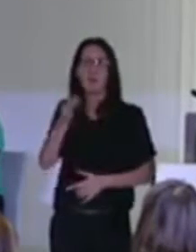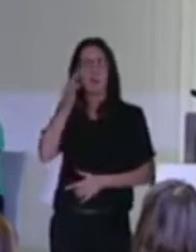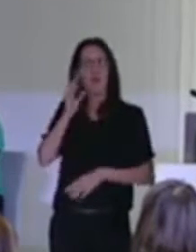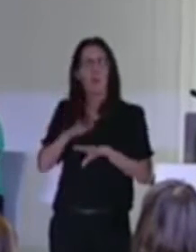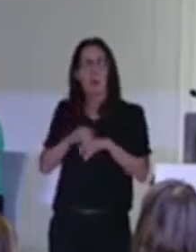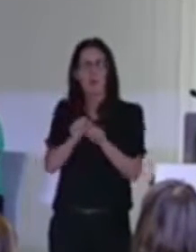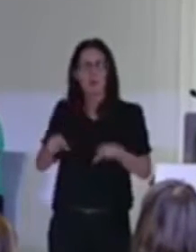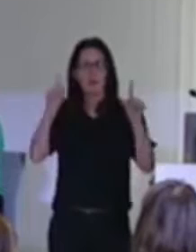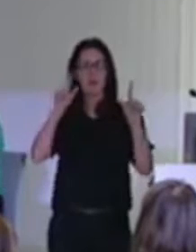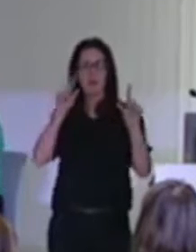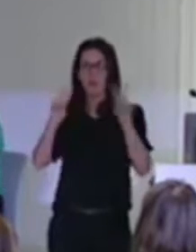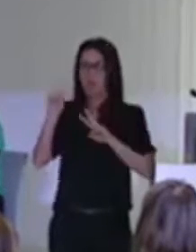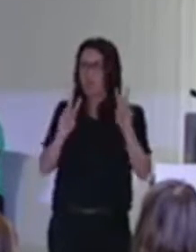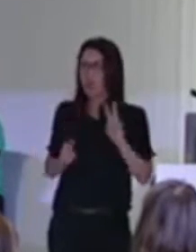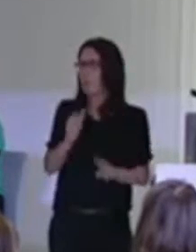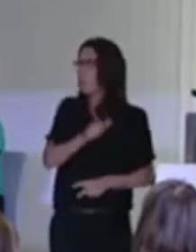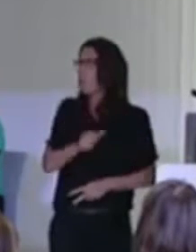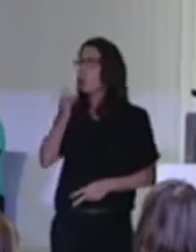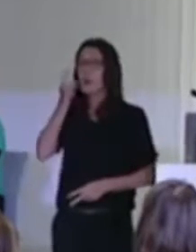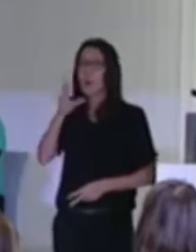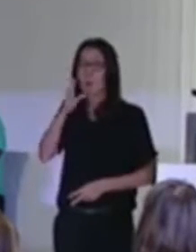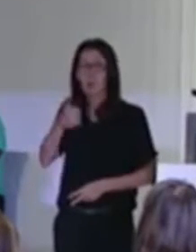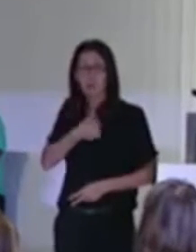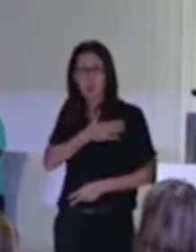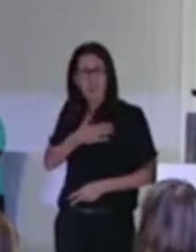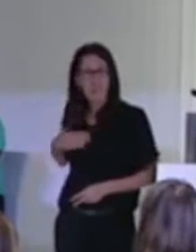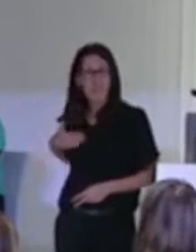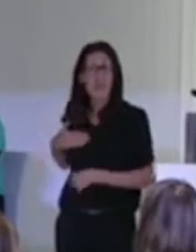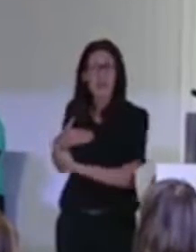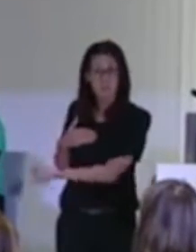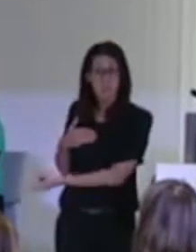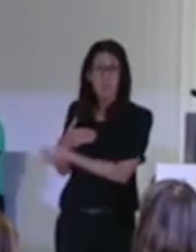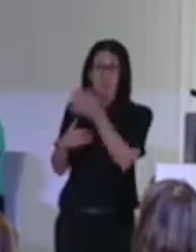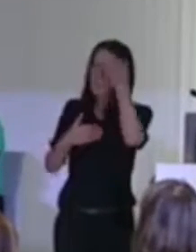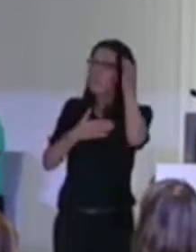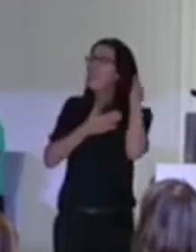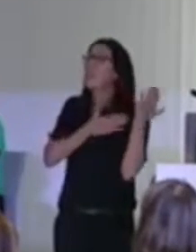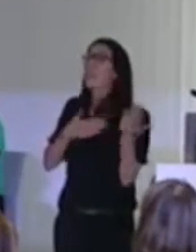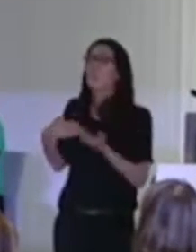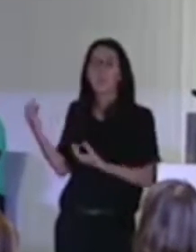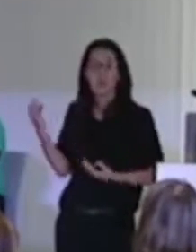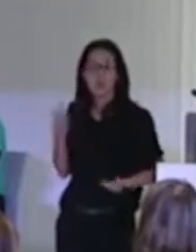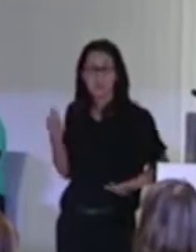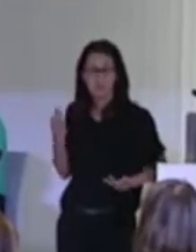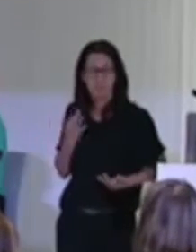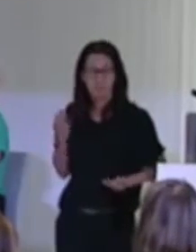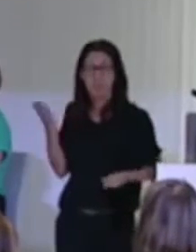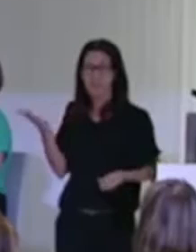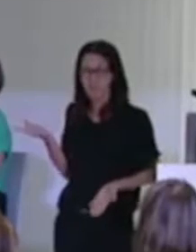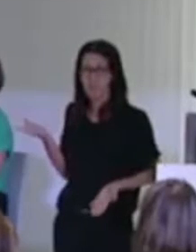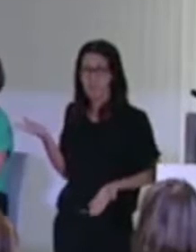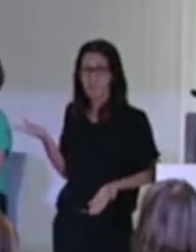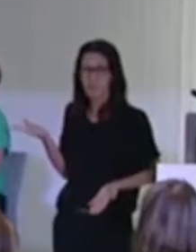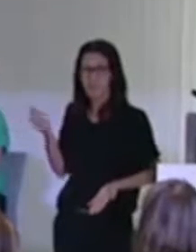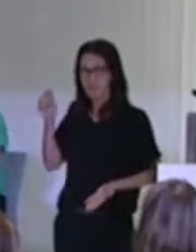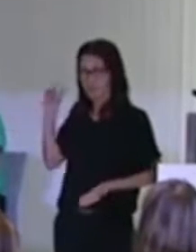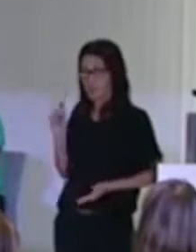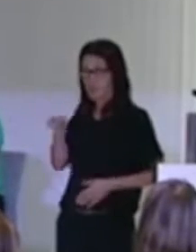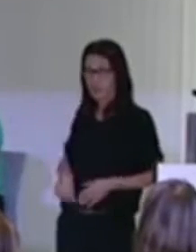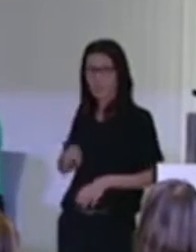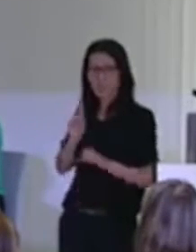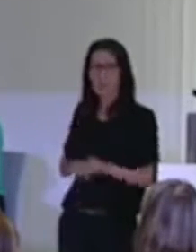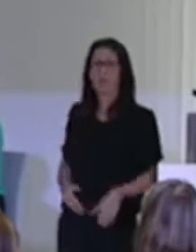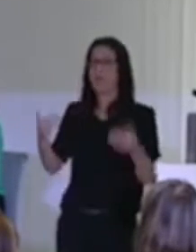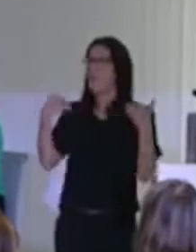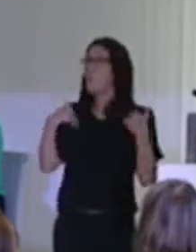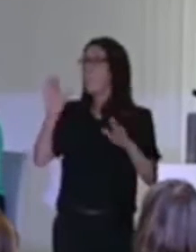por eso he querido, que me sale la vena andaluza, he querido que esté aquí, que modere